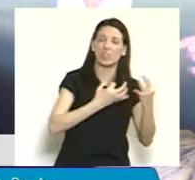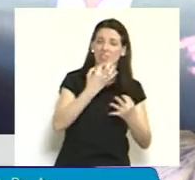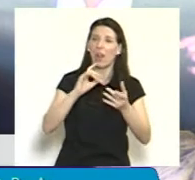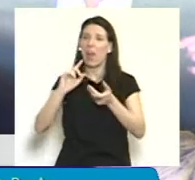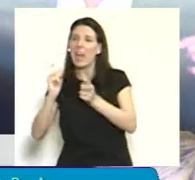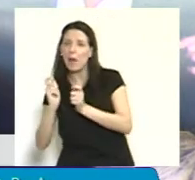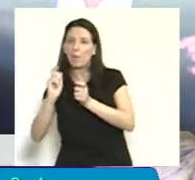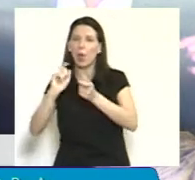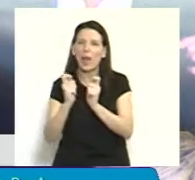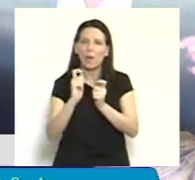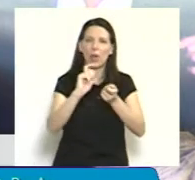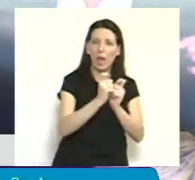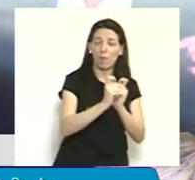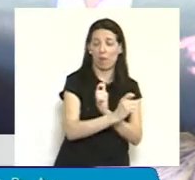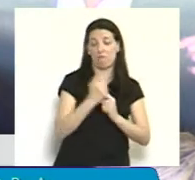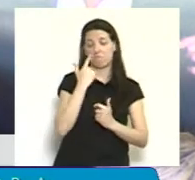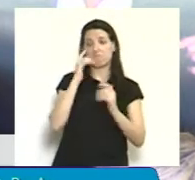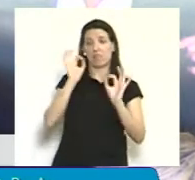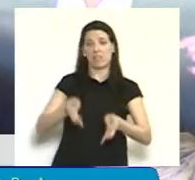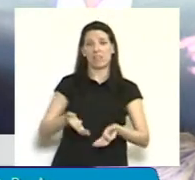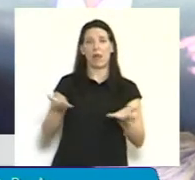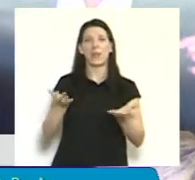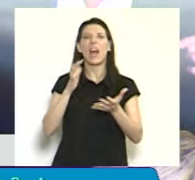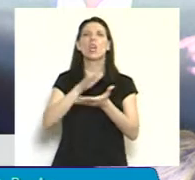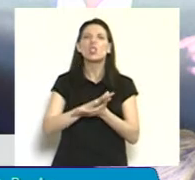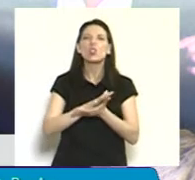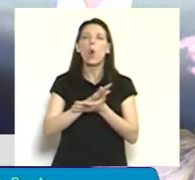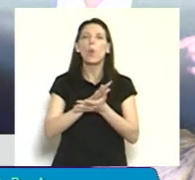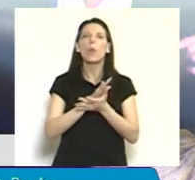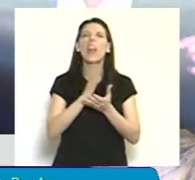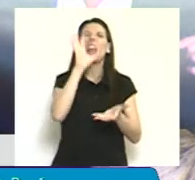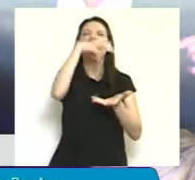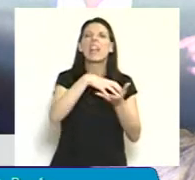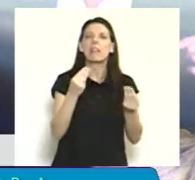un cambio evidente en el ejercicio de sus funciones.